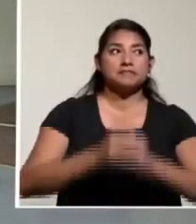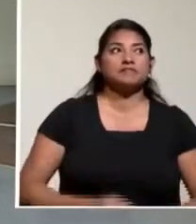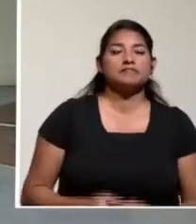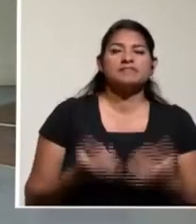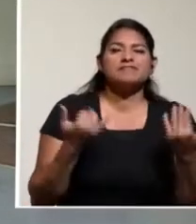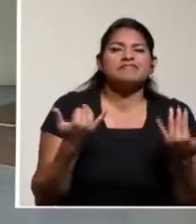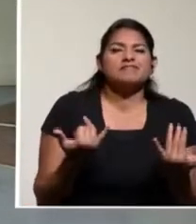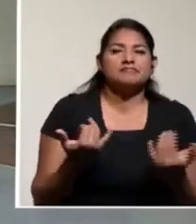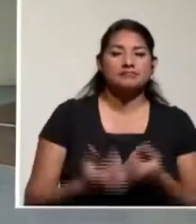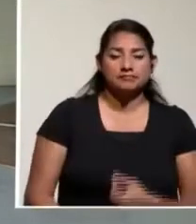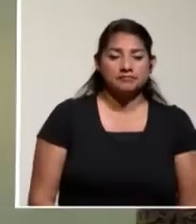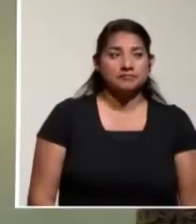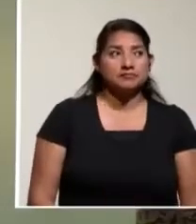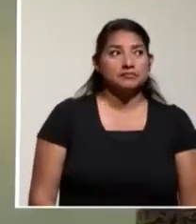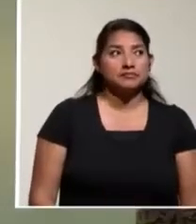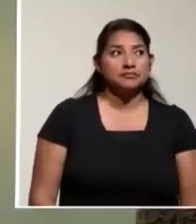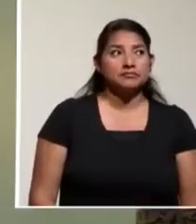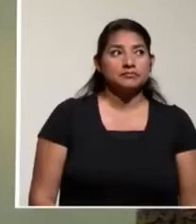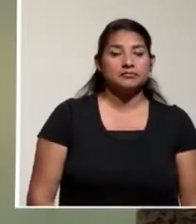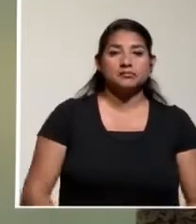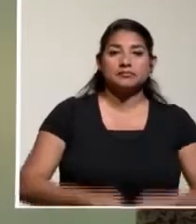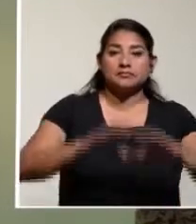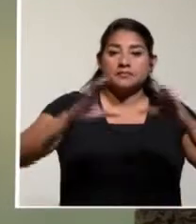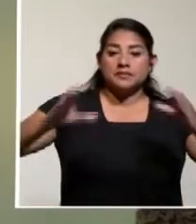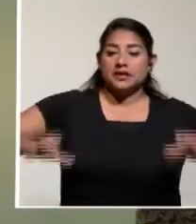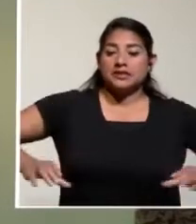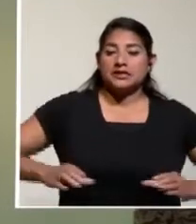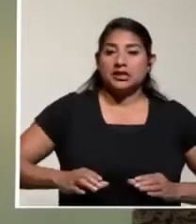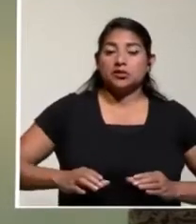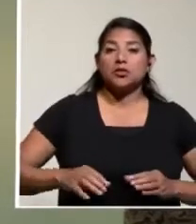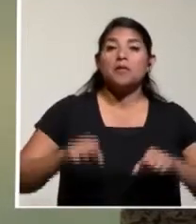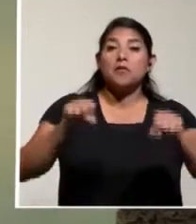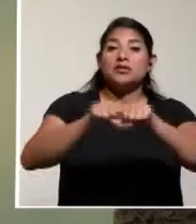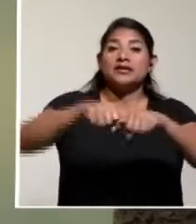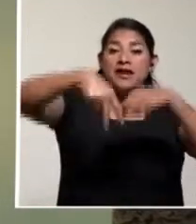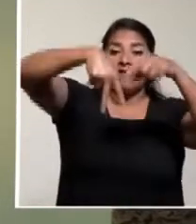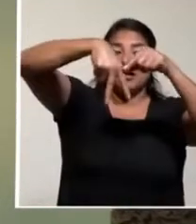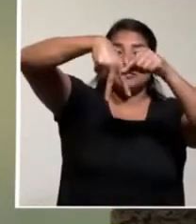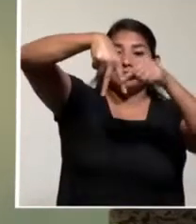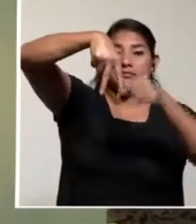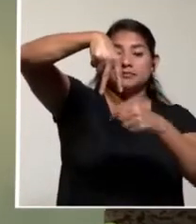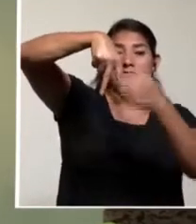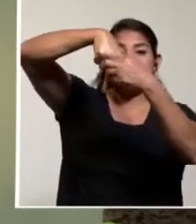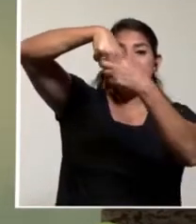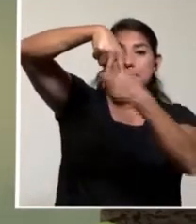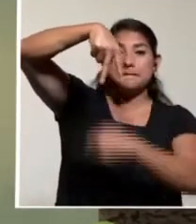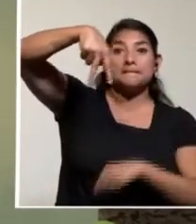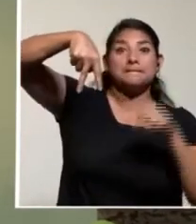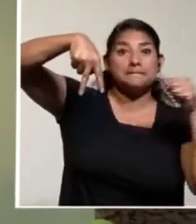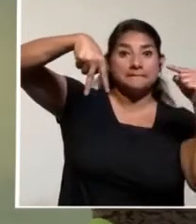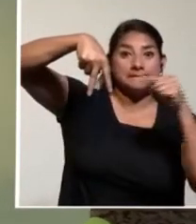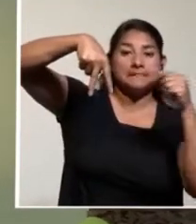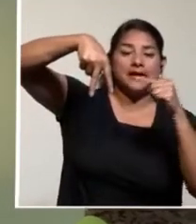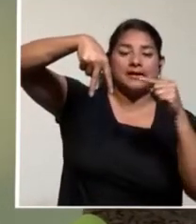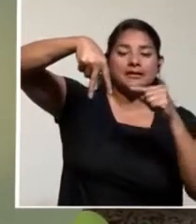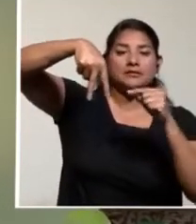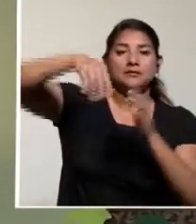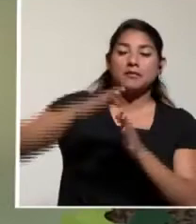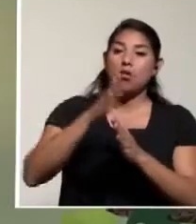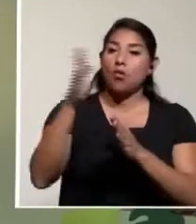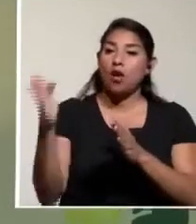Ahora, en la cintura, porque van las extremidades inferiores, o sea, las piernas. De un